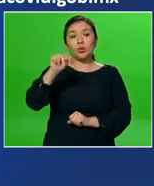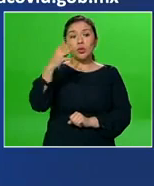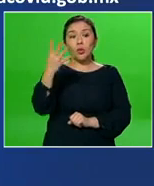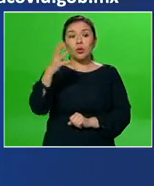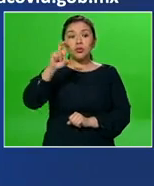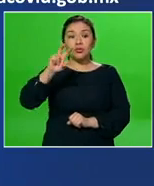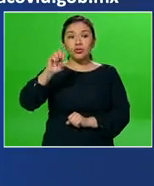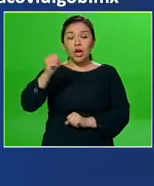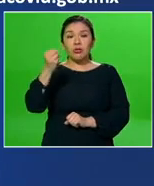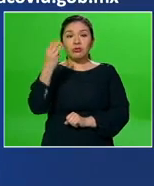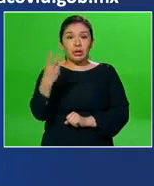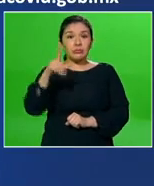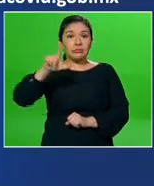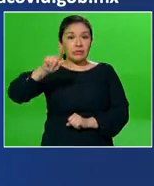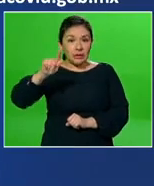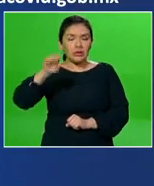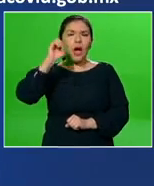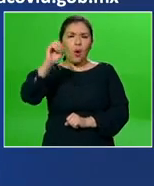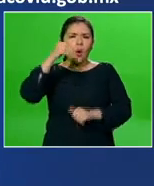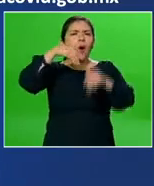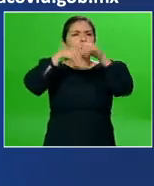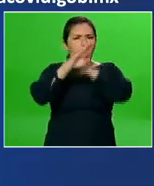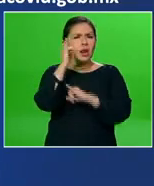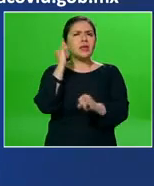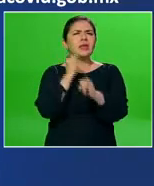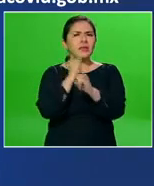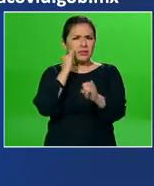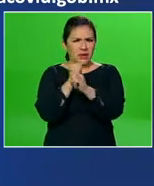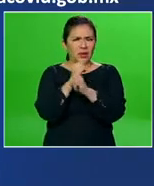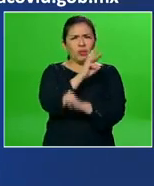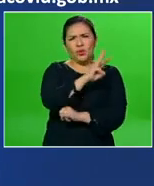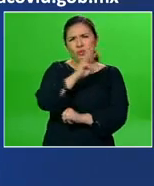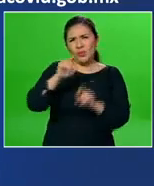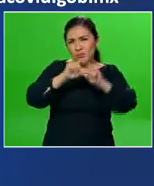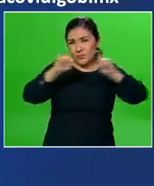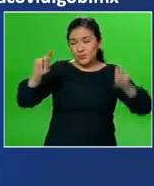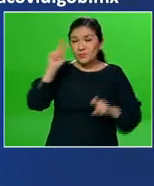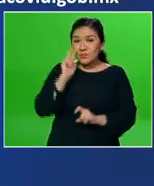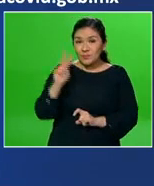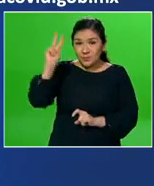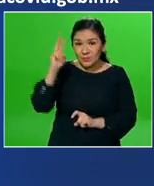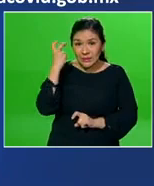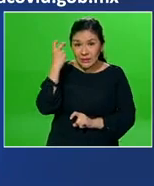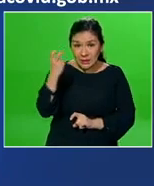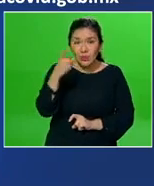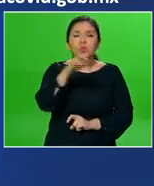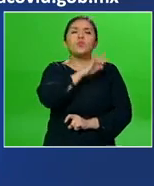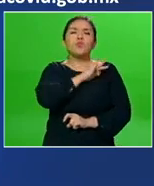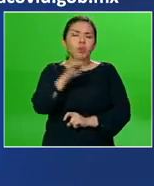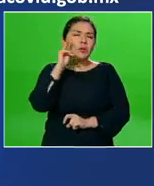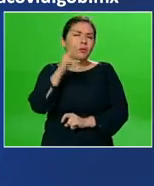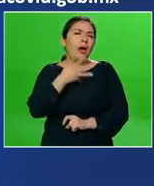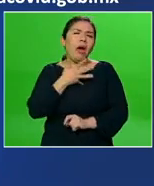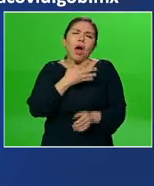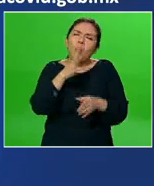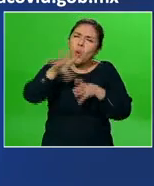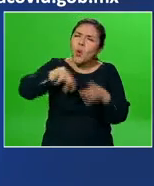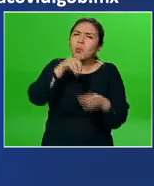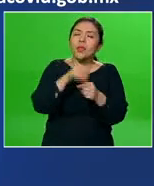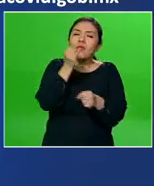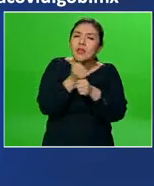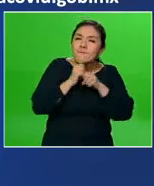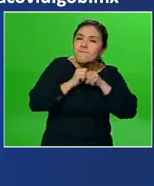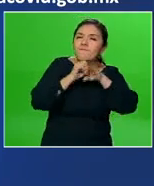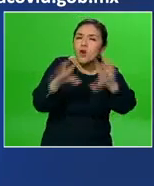70 y visitar la página de vacuna con un tubo punto mx ahí vas usted a encontrar toda la información al 10